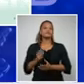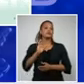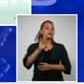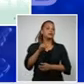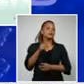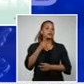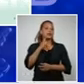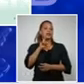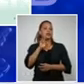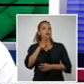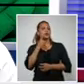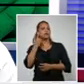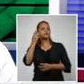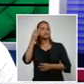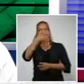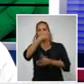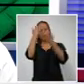dije,